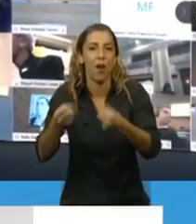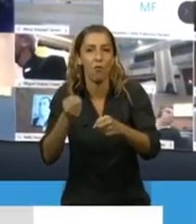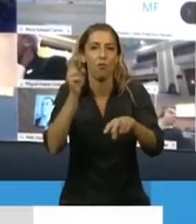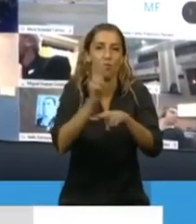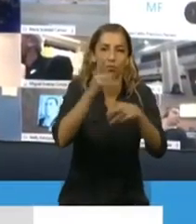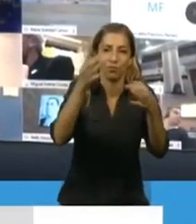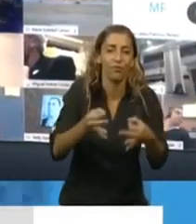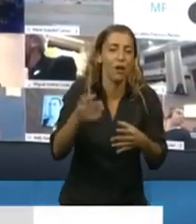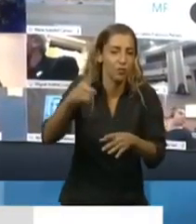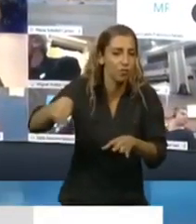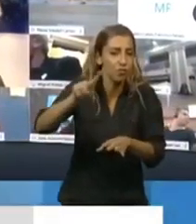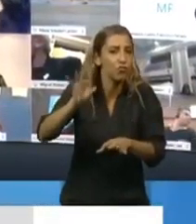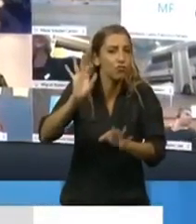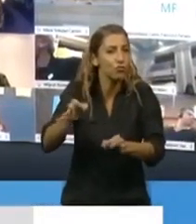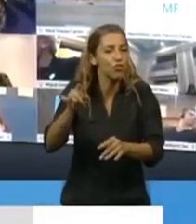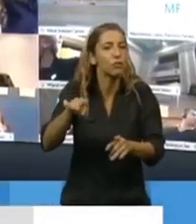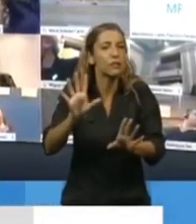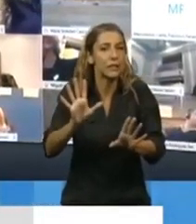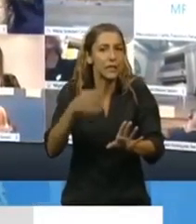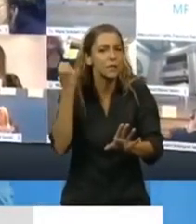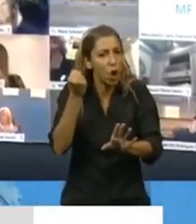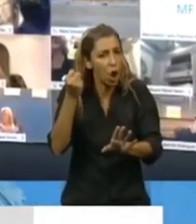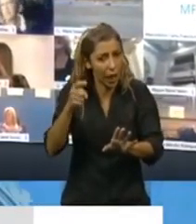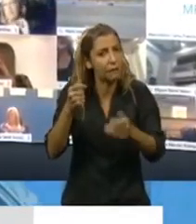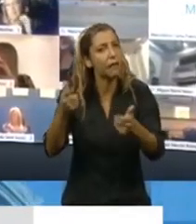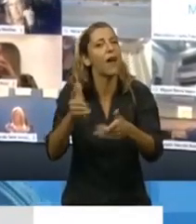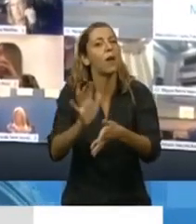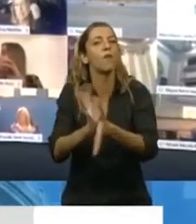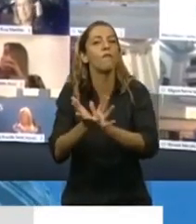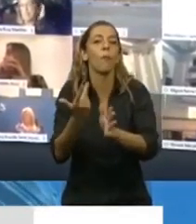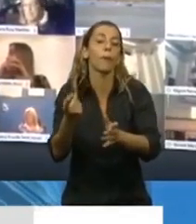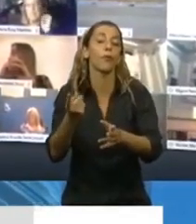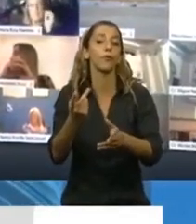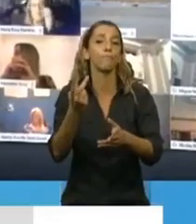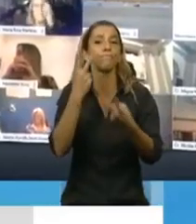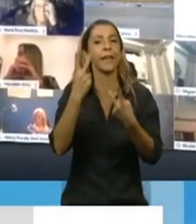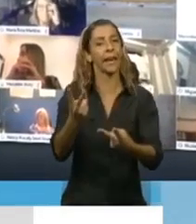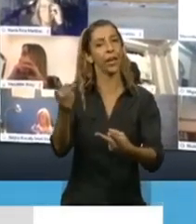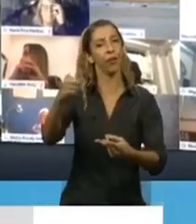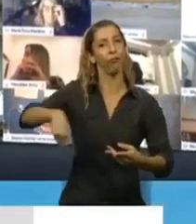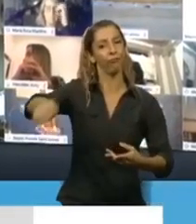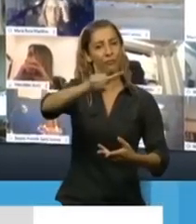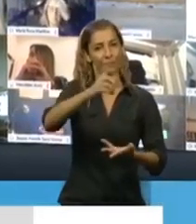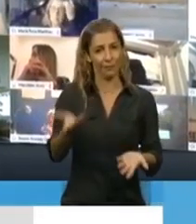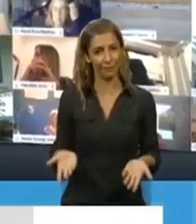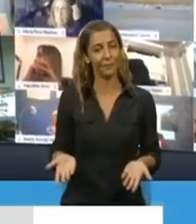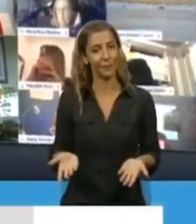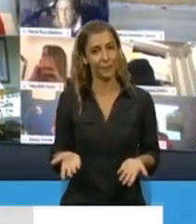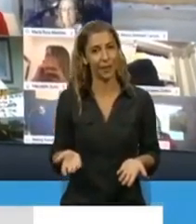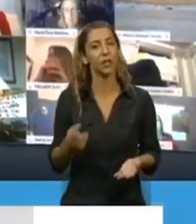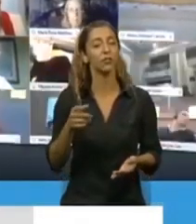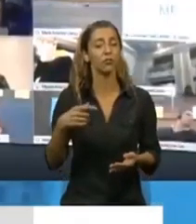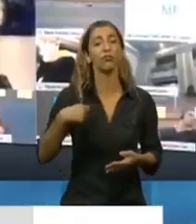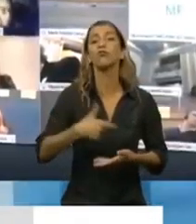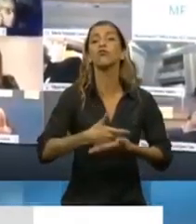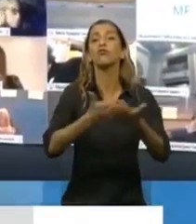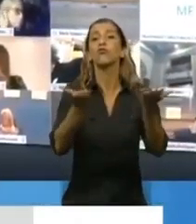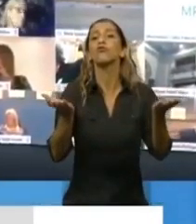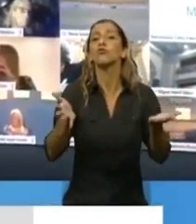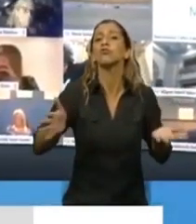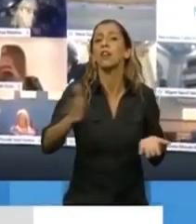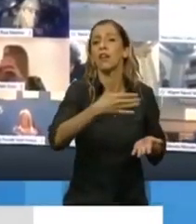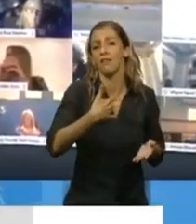Es justo, está bien que lo hagamos, es un gesto que la sociedad le debe